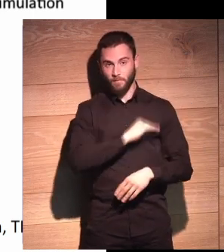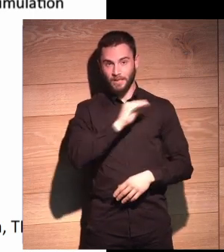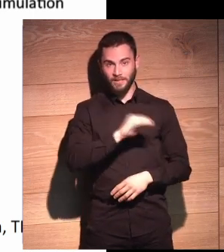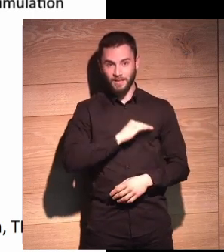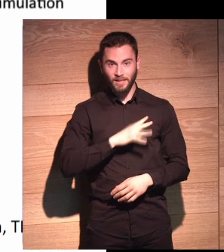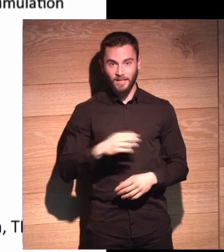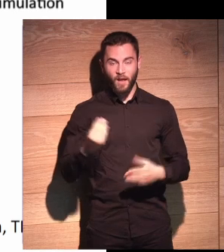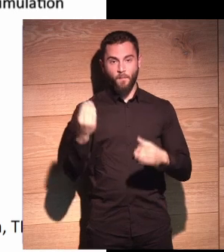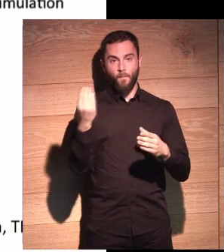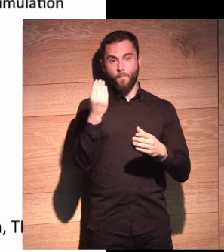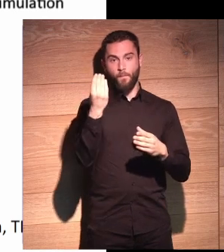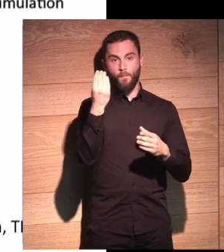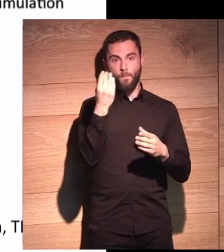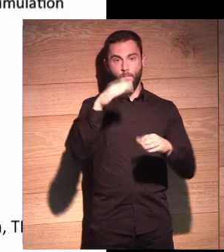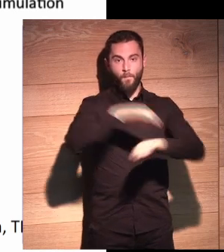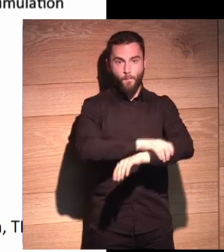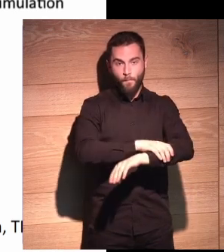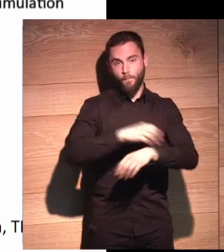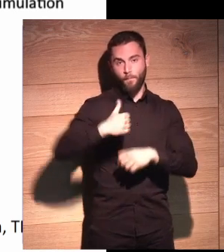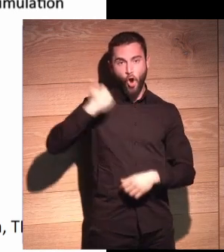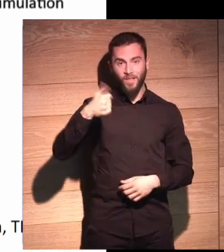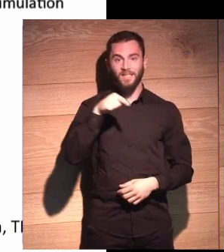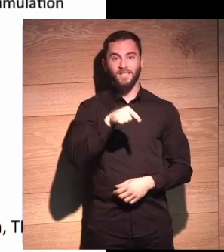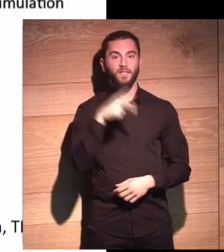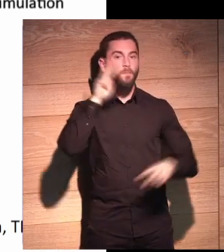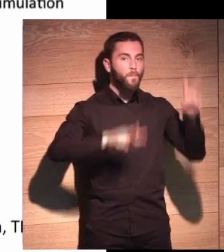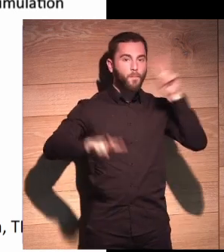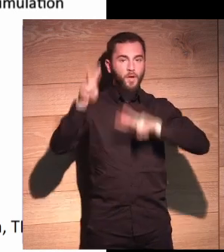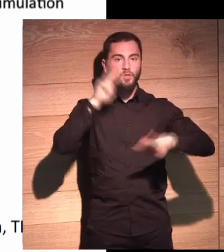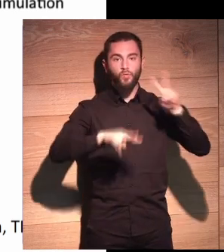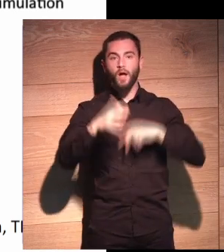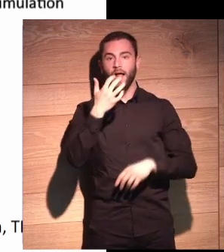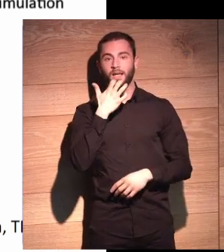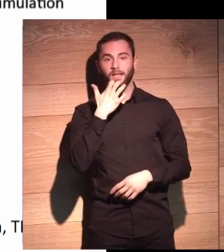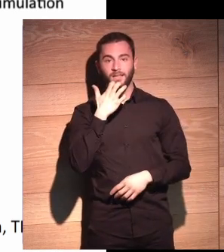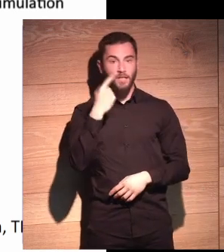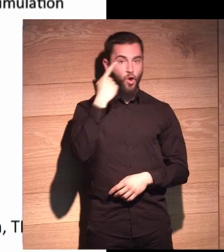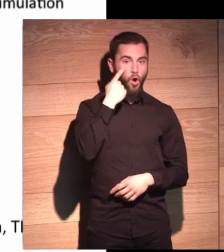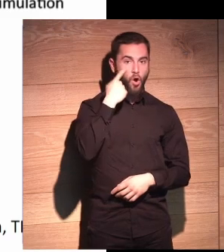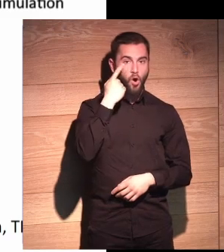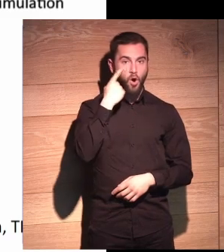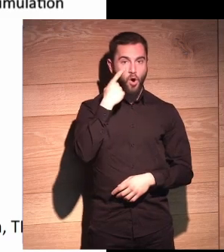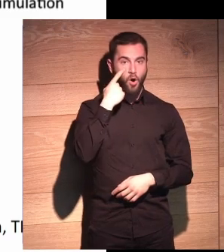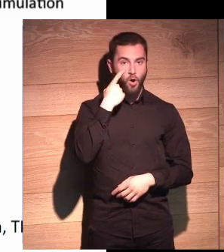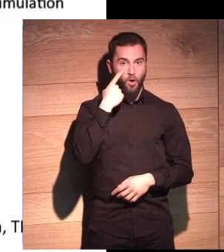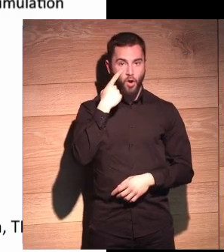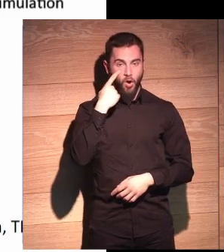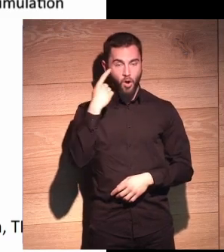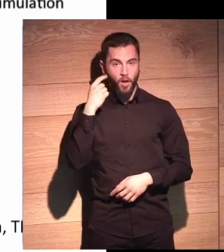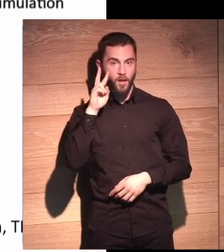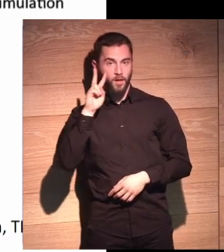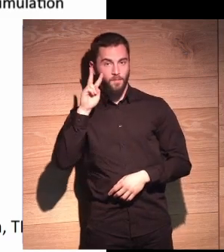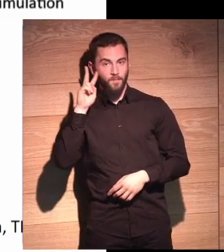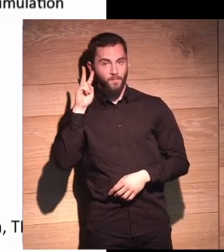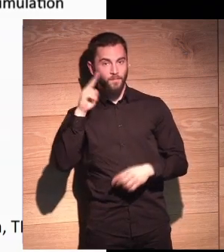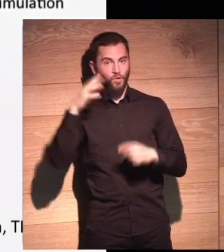prótesis visuales, para casos en los que se ha interrumpido la vía entre el ojo y la corteza visual. Se